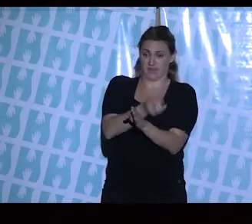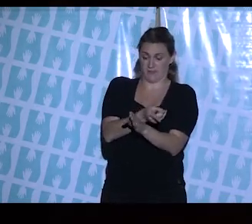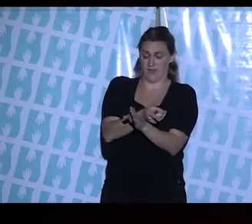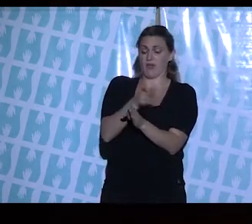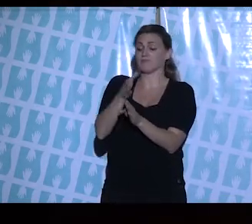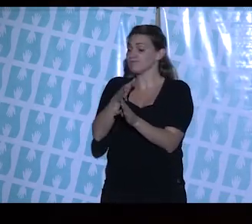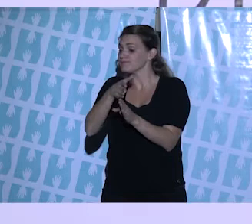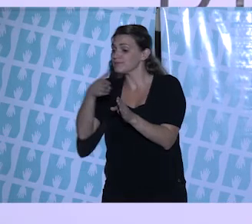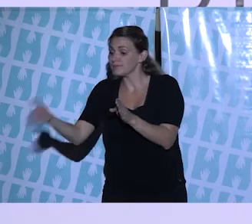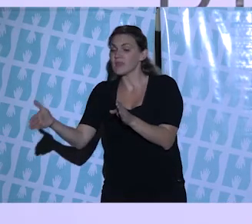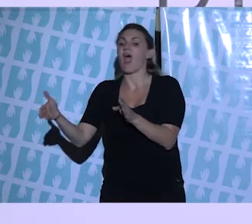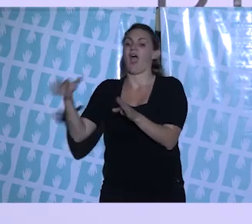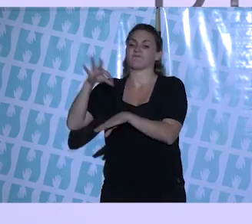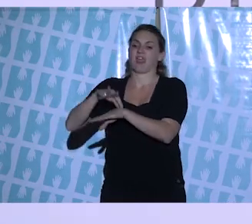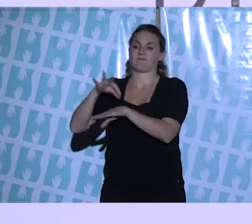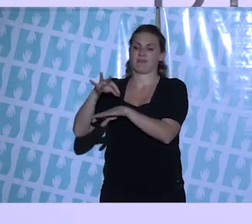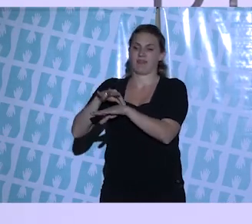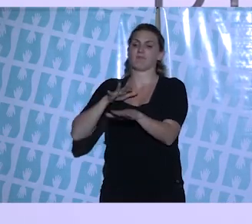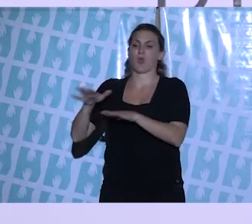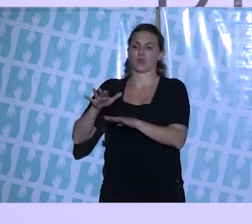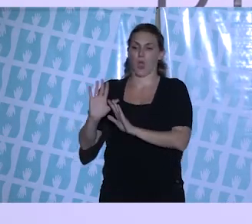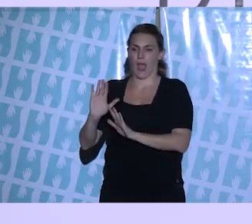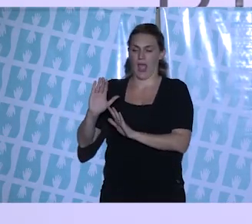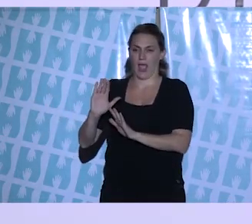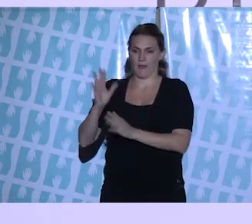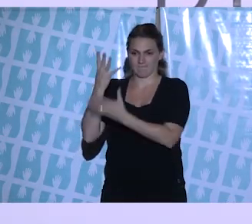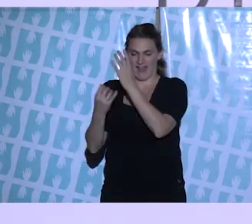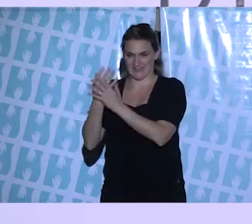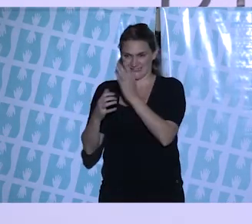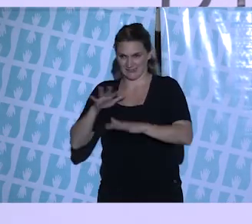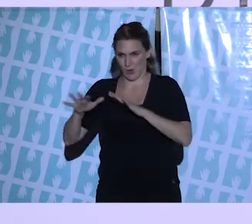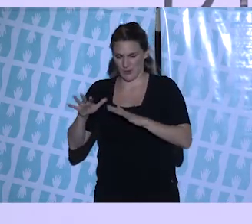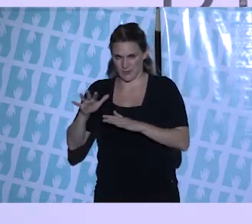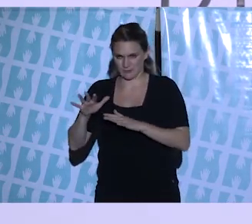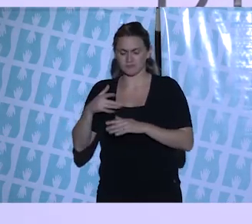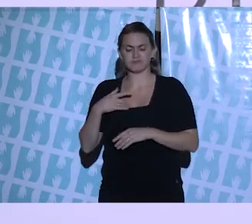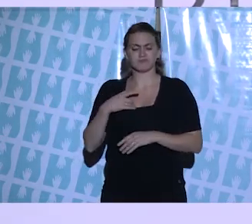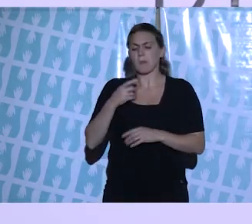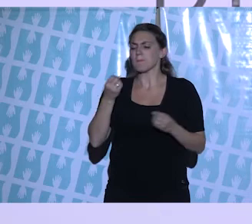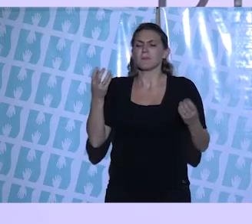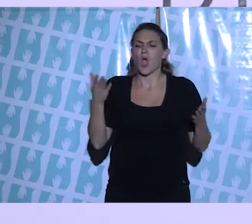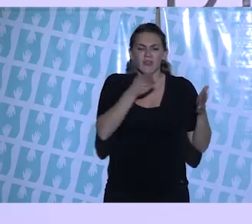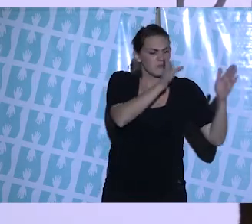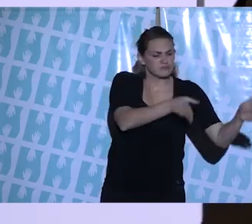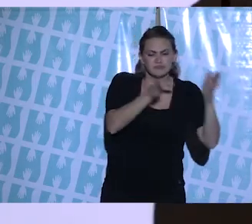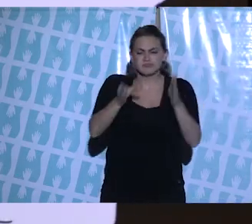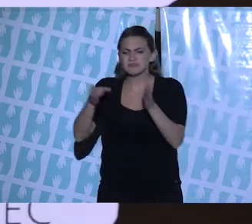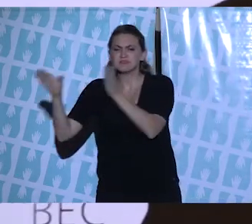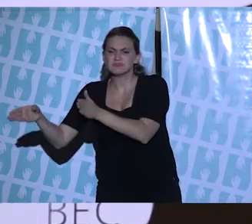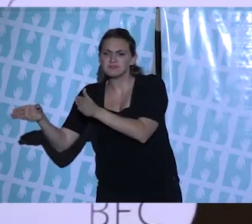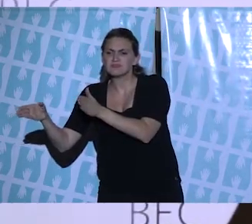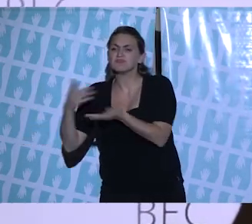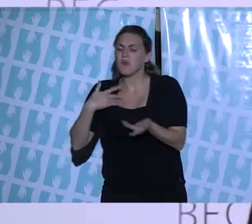y enfermedad motora. ¿Por qué? Porque también Braak y otros patólogos se ocuparon